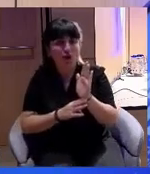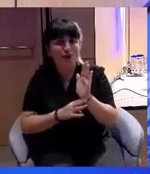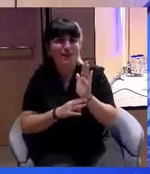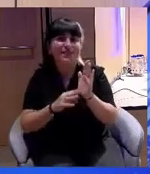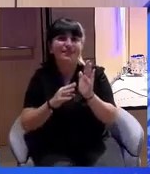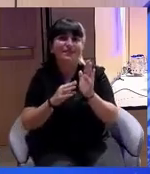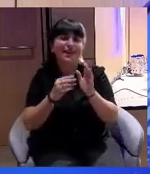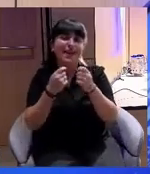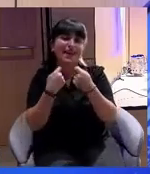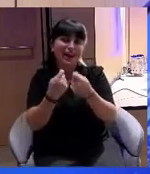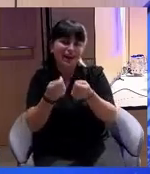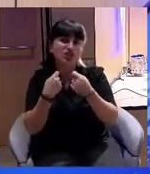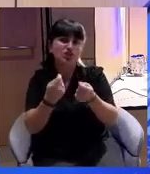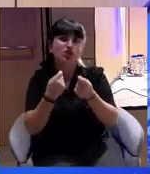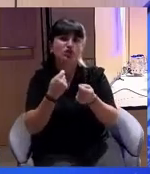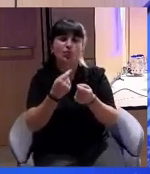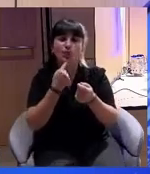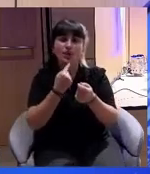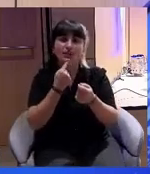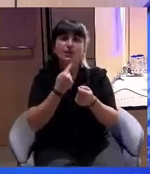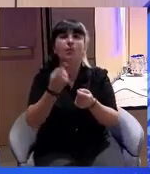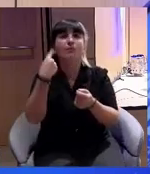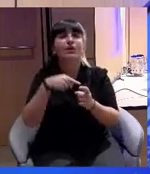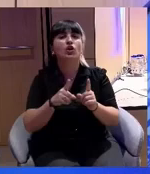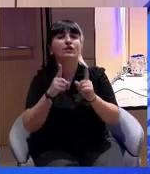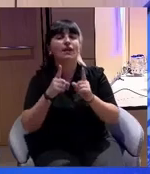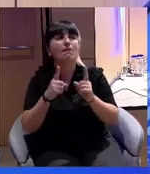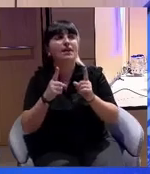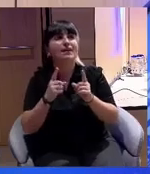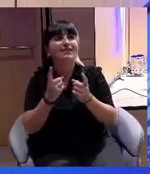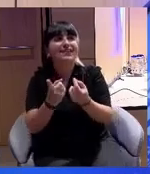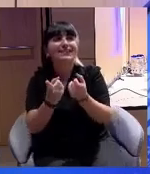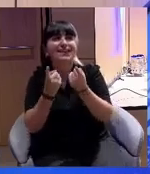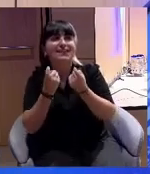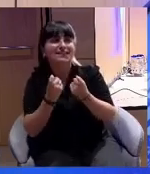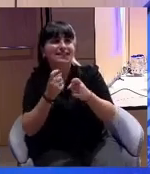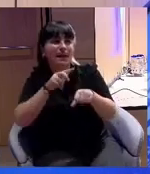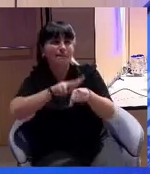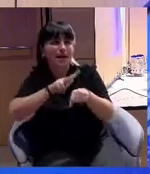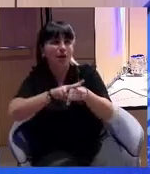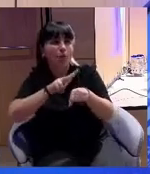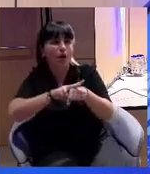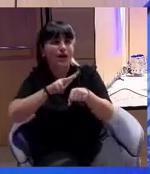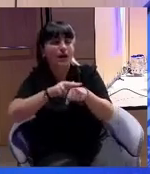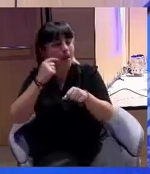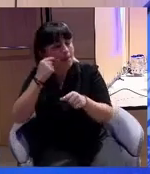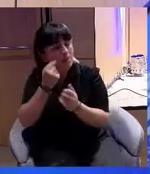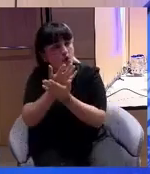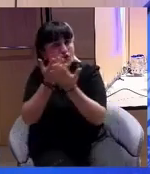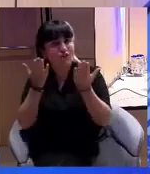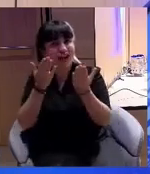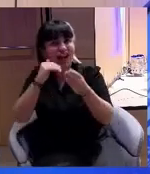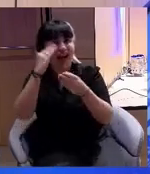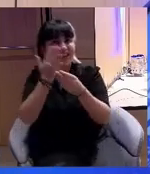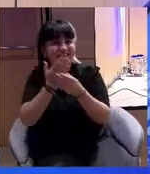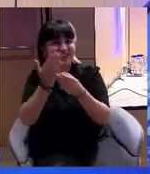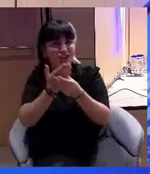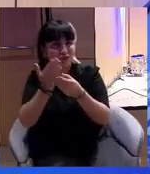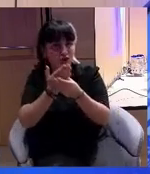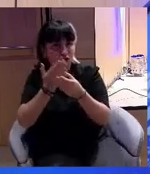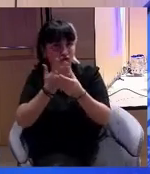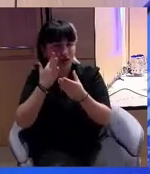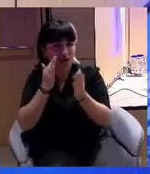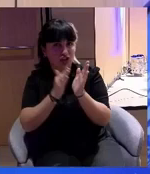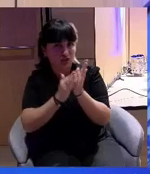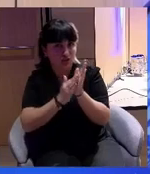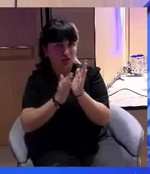de candidaturas pero también a disponibilizar archivos sobre el proceso electoral porque lo que está pasando Es que nosotros